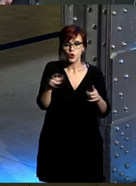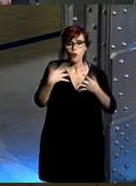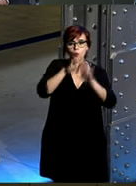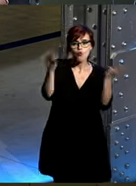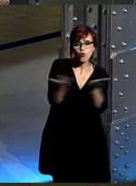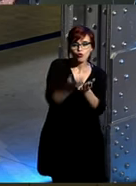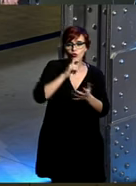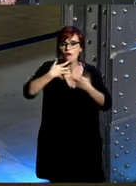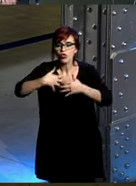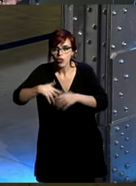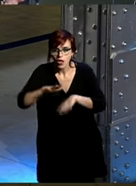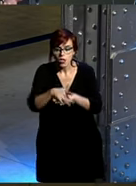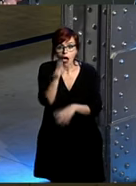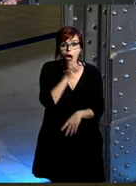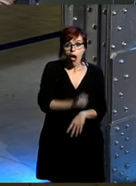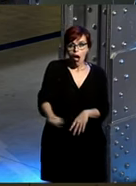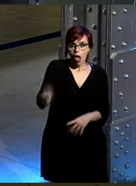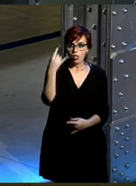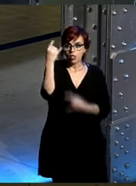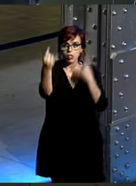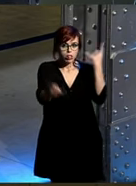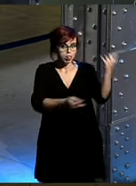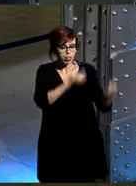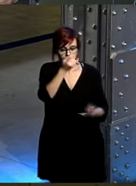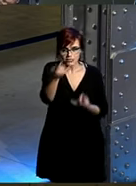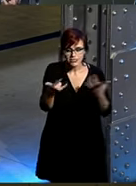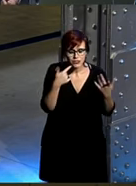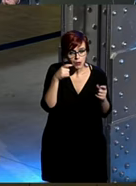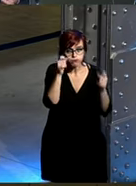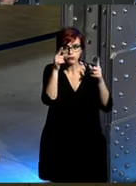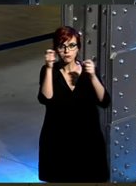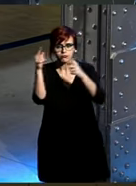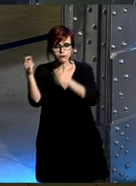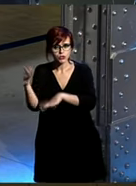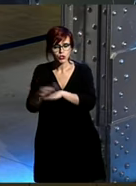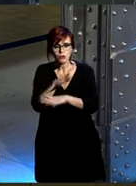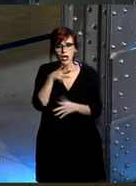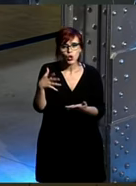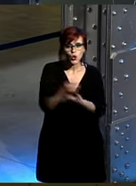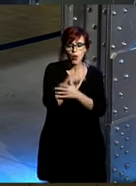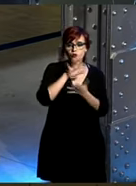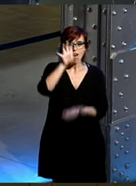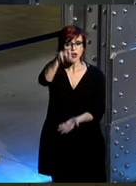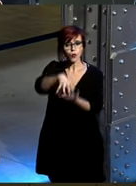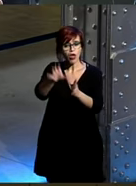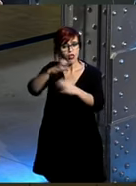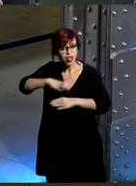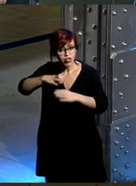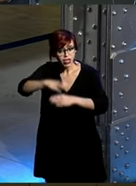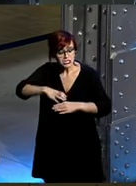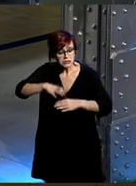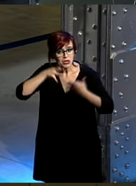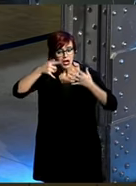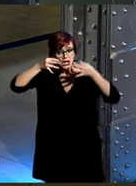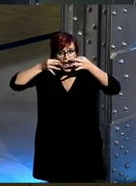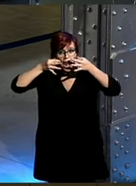funcionaba el mundo cuando salí, y ellos se maravillaban, se fascinaban, ¿no? Se daban cuenta de que estaban dentro de una facultad de ciencias en ese caso, pero